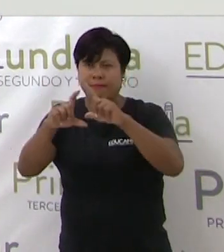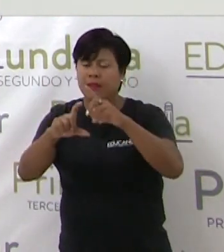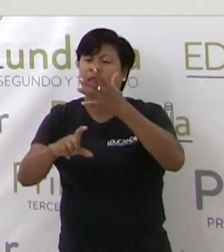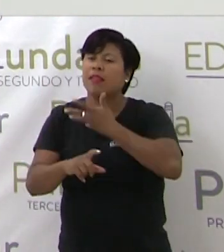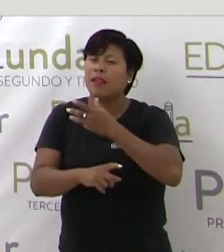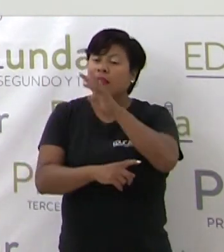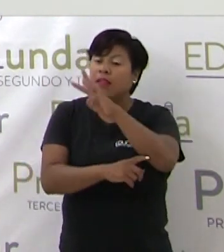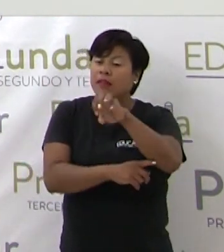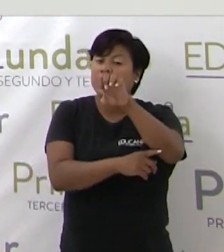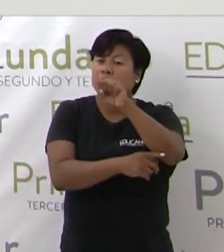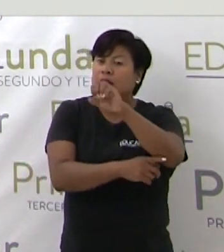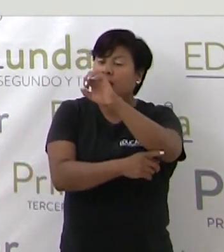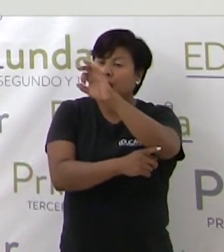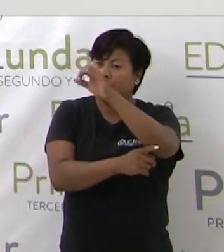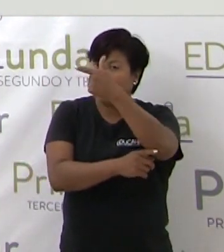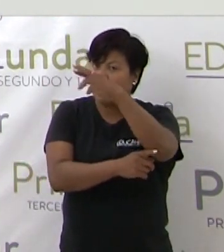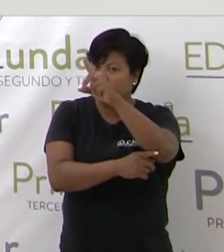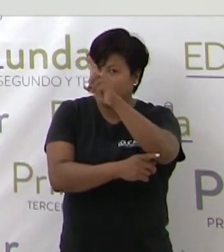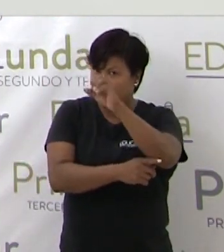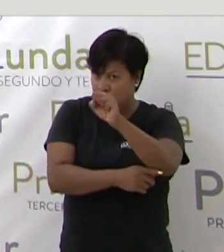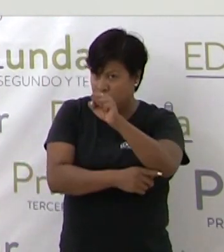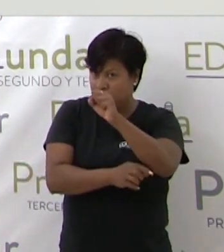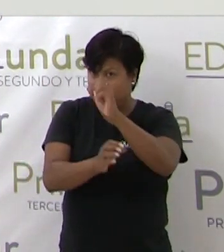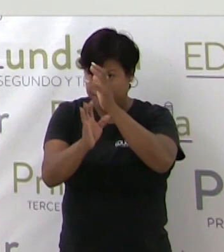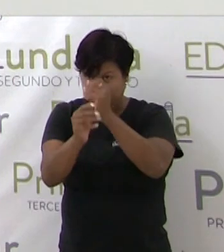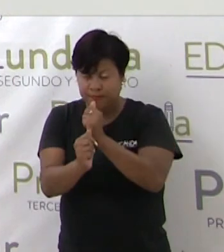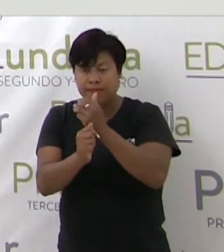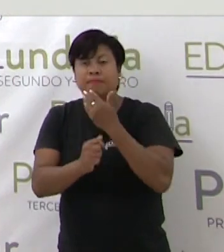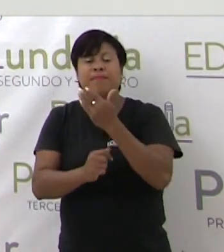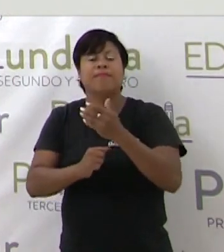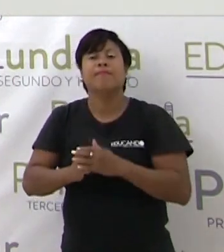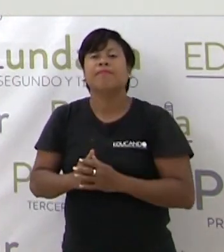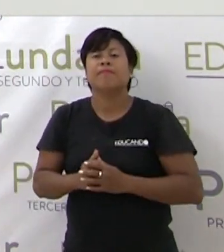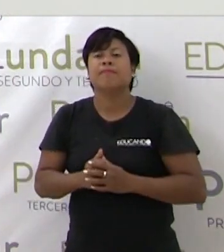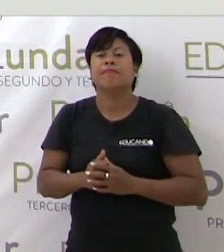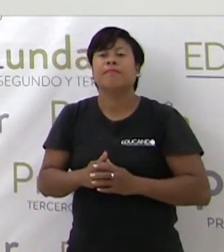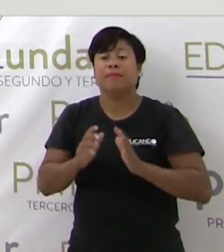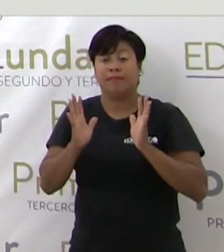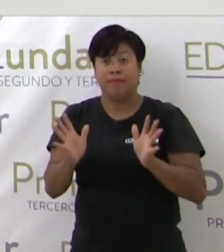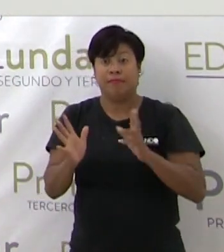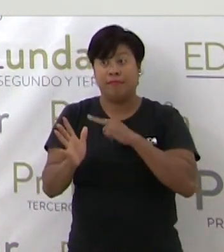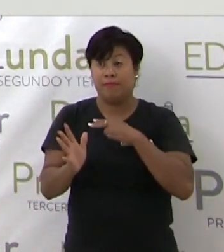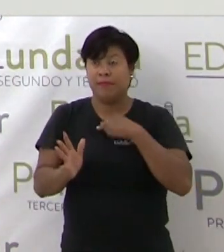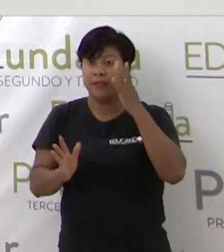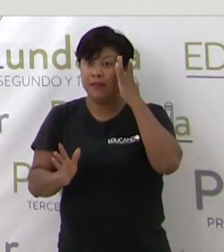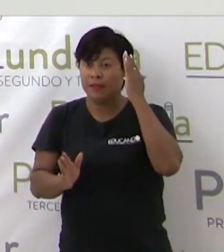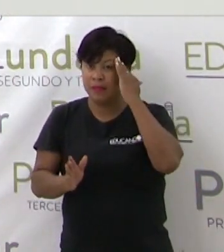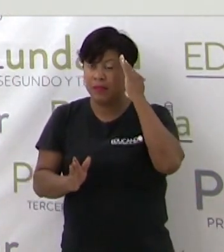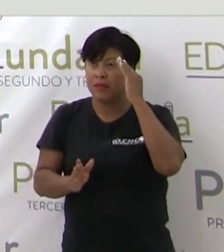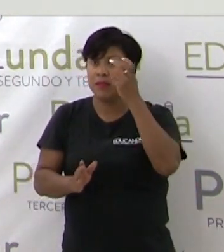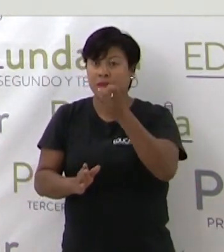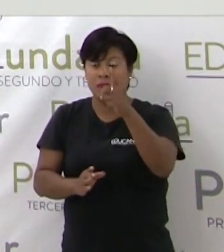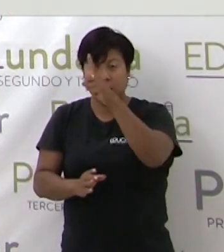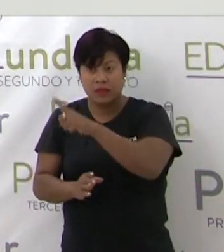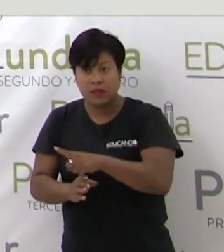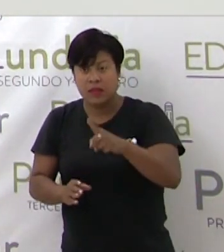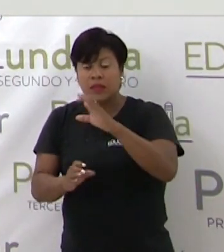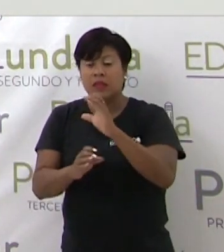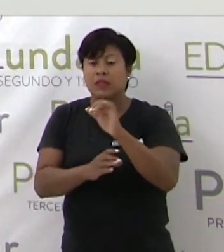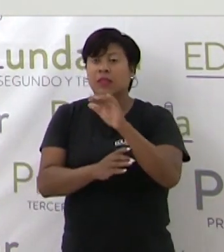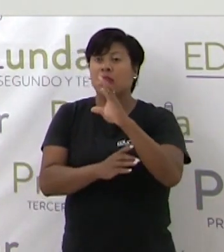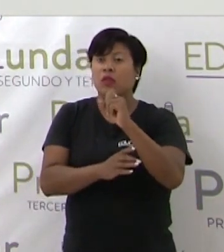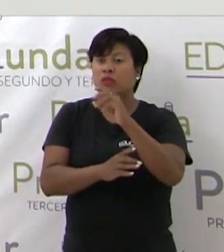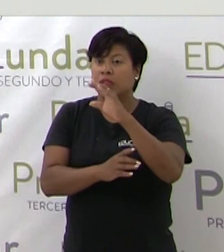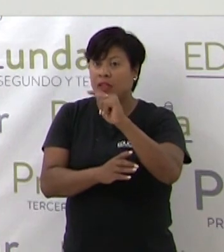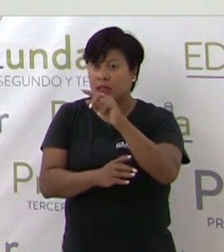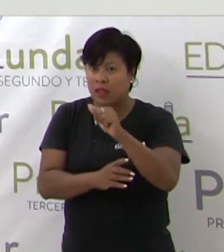tiene 360 grados. ¿De acuerdo? Bueno, ya que conocimos esto, ya que supimos que una figura circunscrita pues tiene que tocar